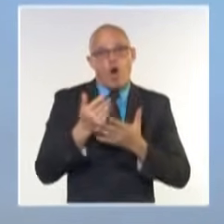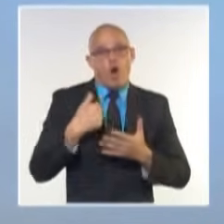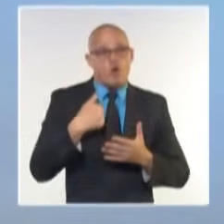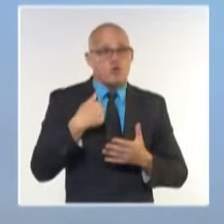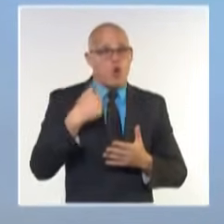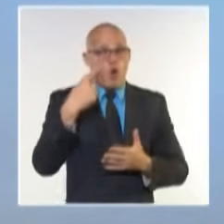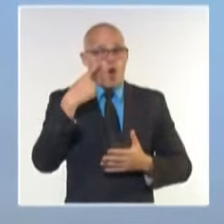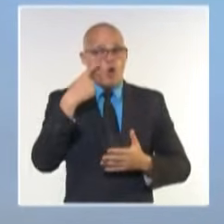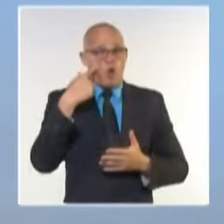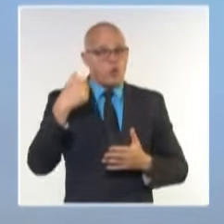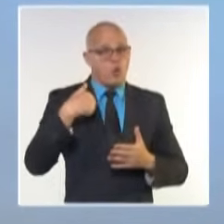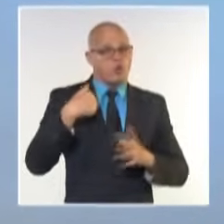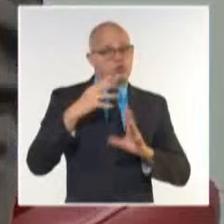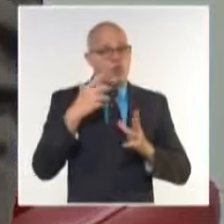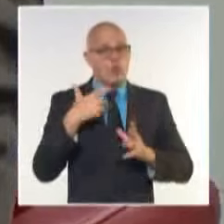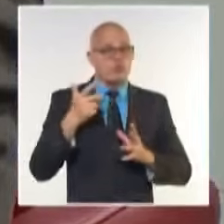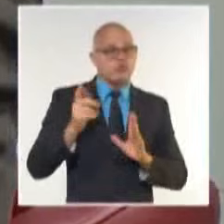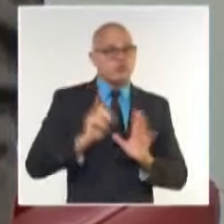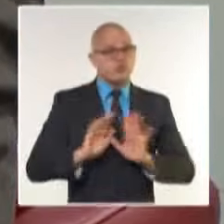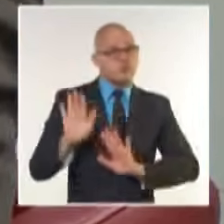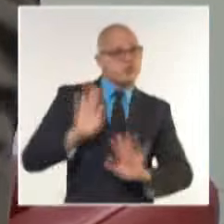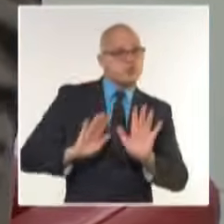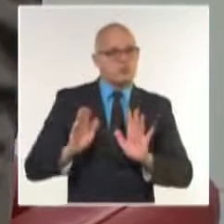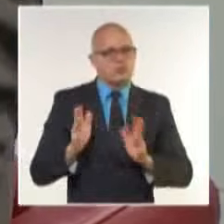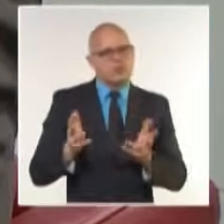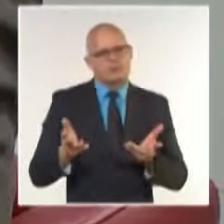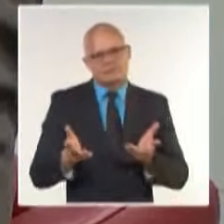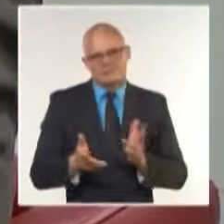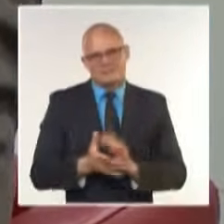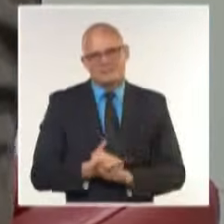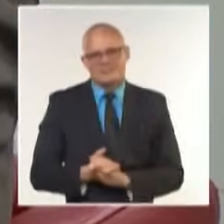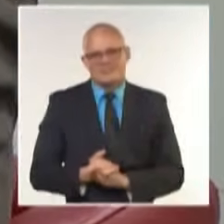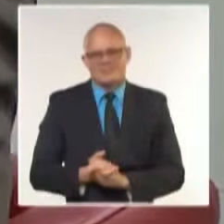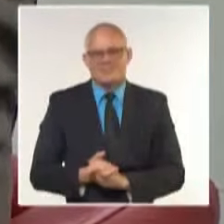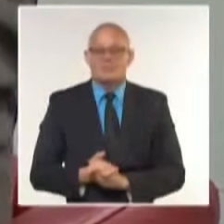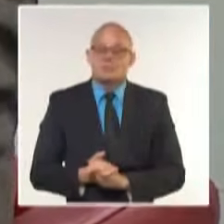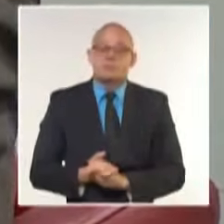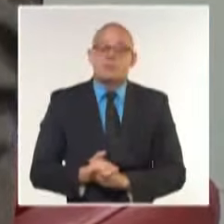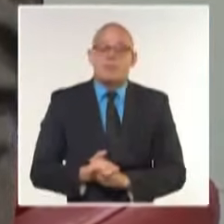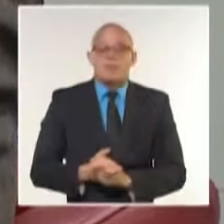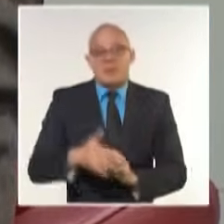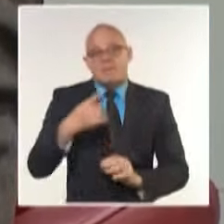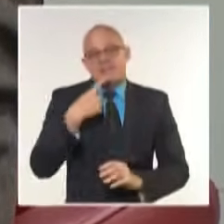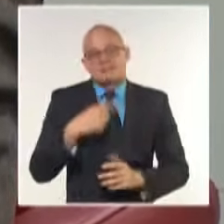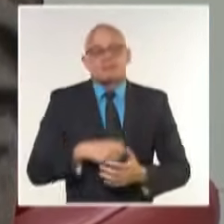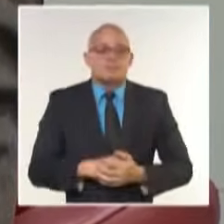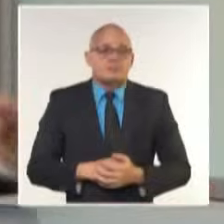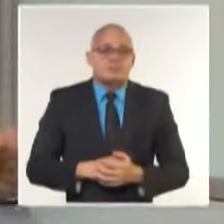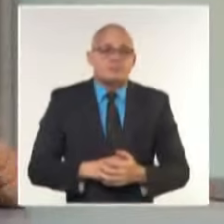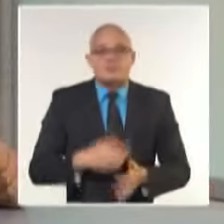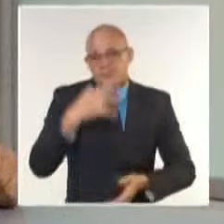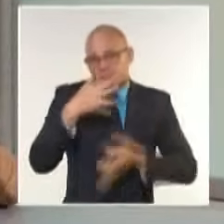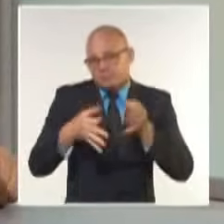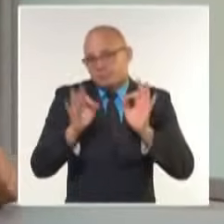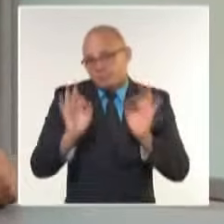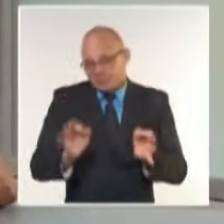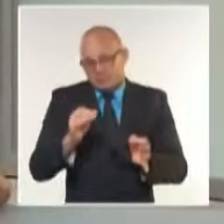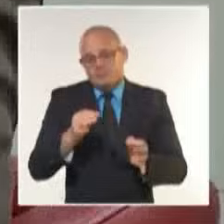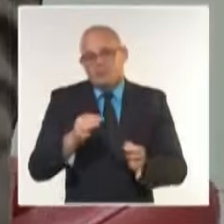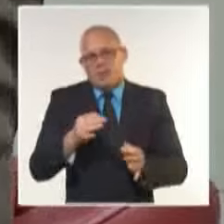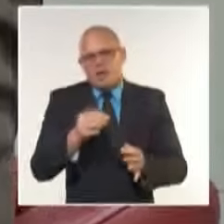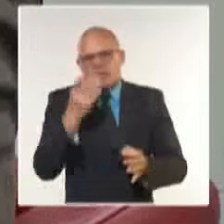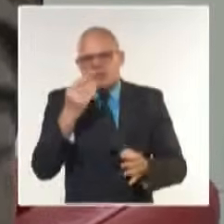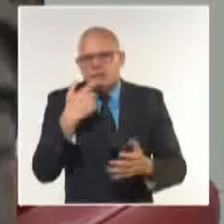no de acuerdo conmigo, fiscal. De acuerdo, Humberto, y el primer caso que le queremos exponer tiene que ver directamente con lo que está diciendo. ¿Cuál es el caso? Explíqueme a ver de qué